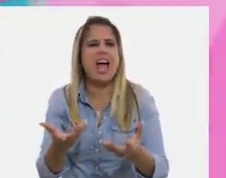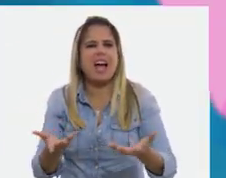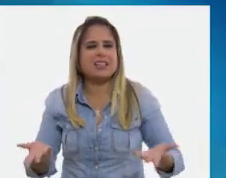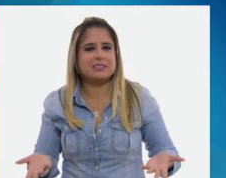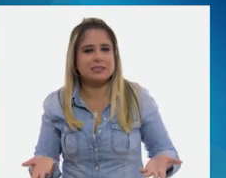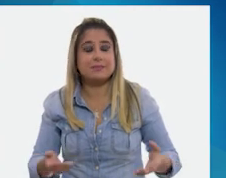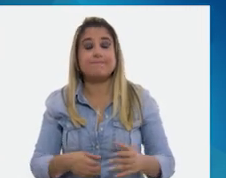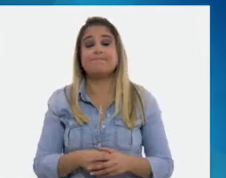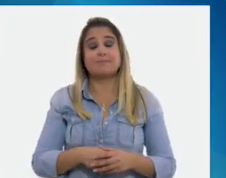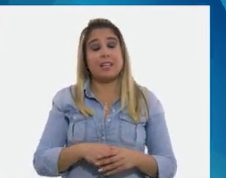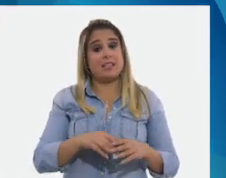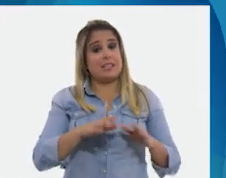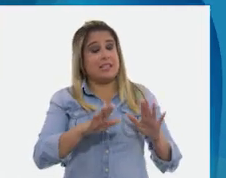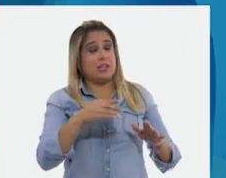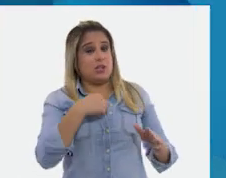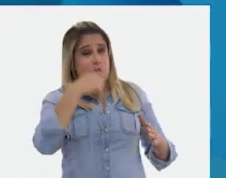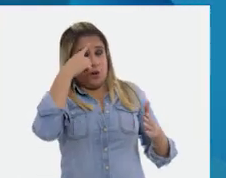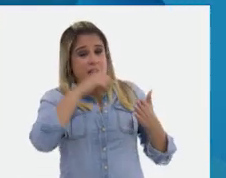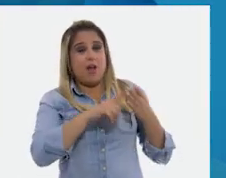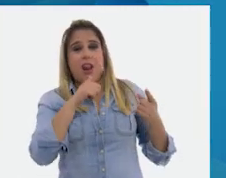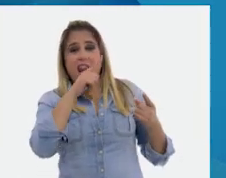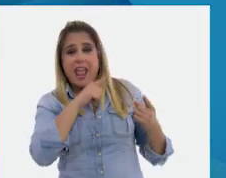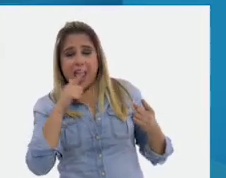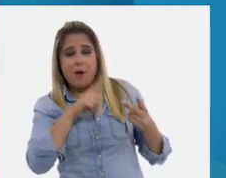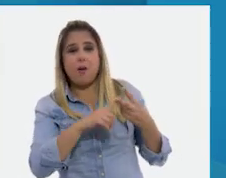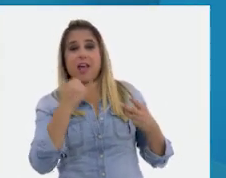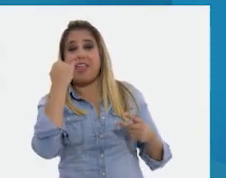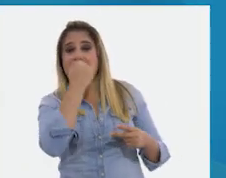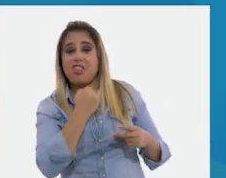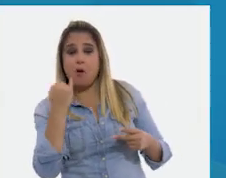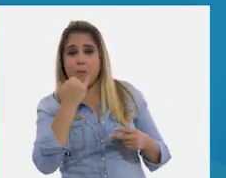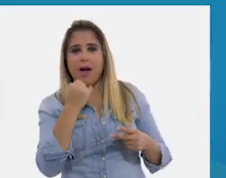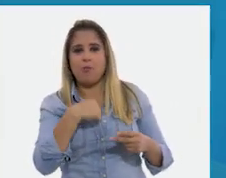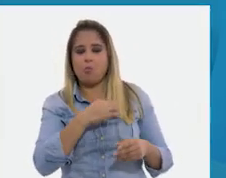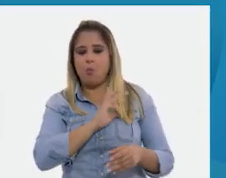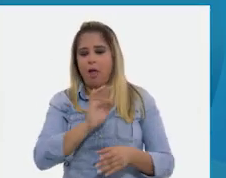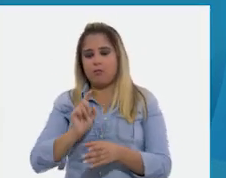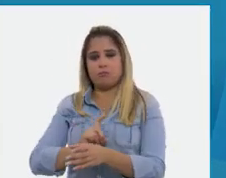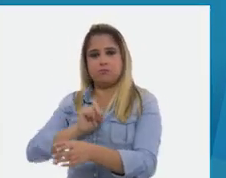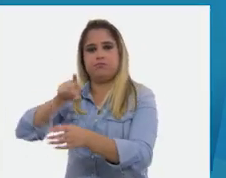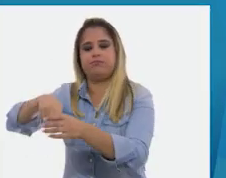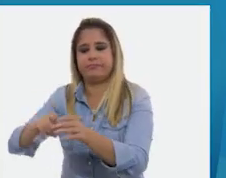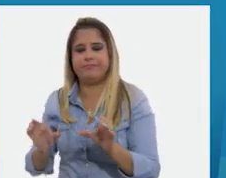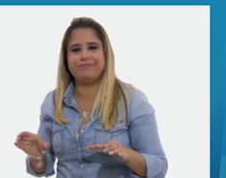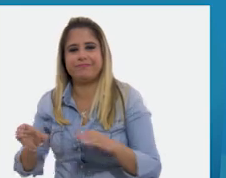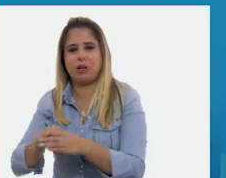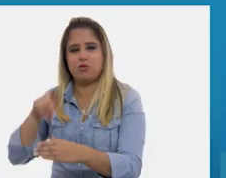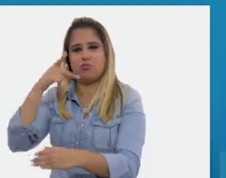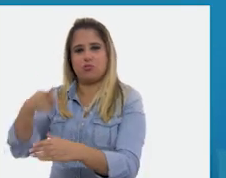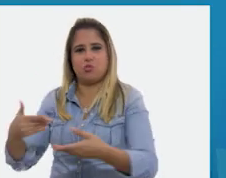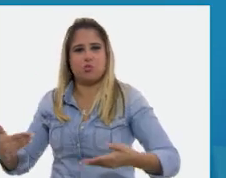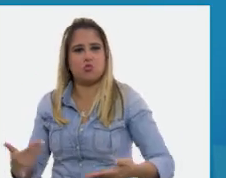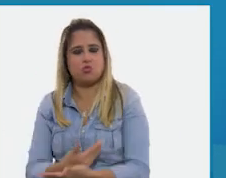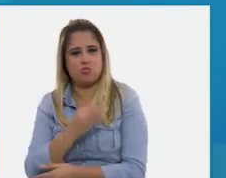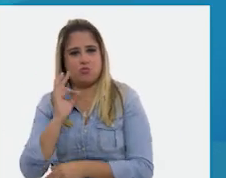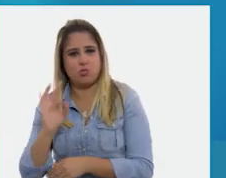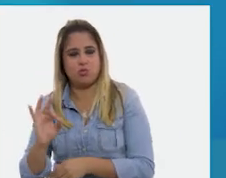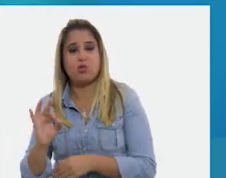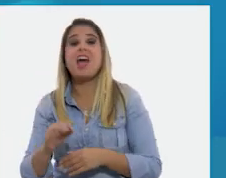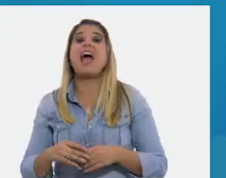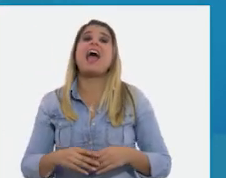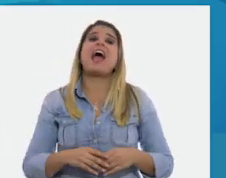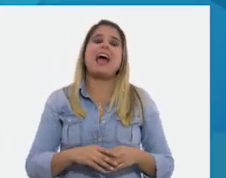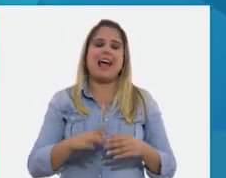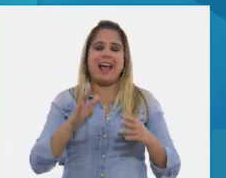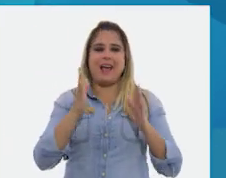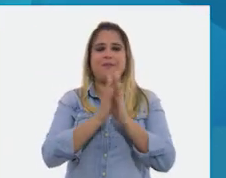Pues creo que definitivamente la lengua o idioma es una de ellas. Exactamente. La voy a anotar entonces Por en el favor, pizarrón. Juan